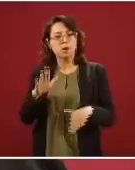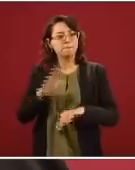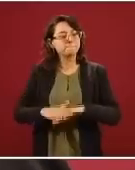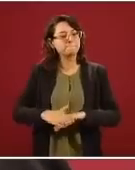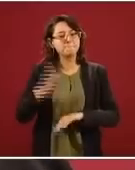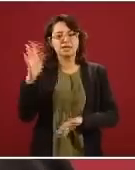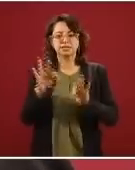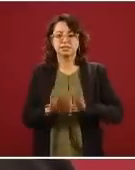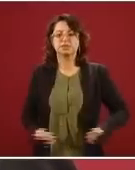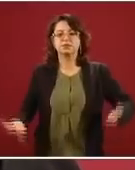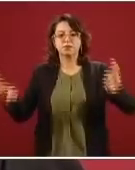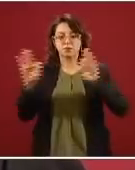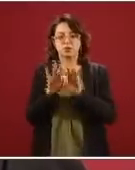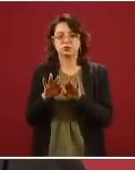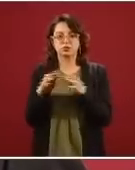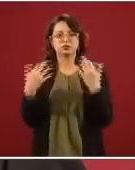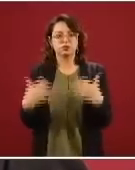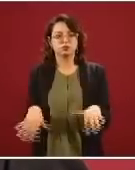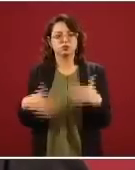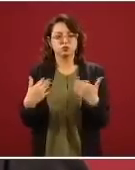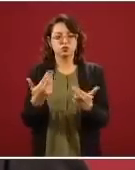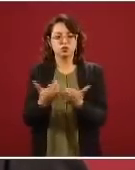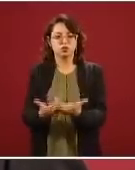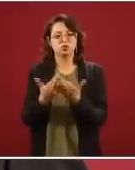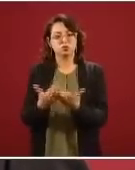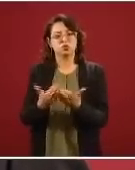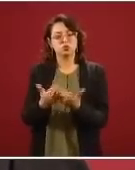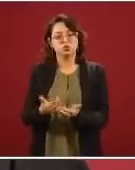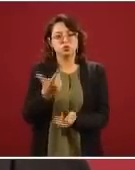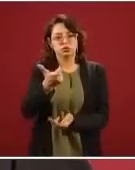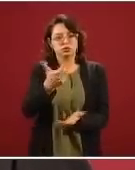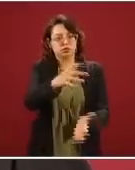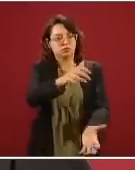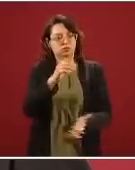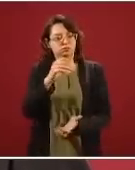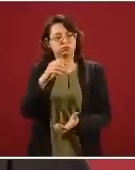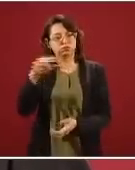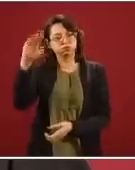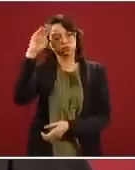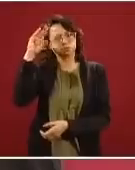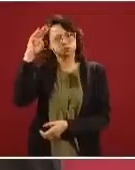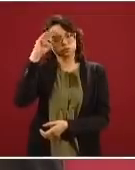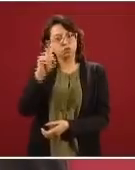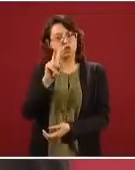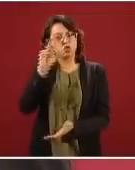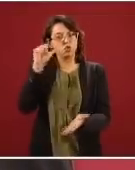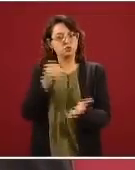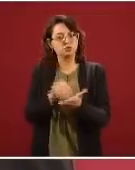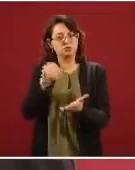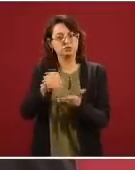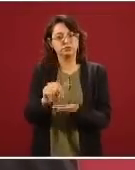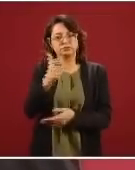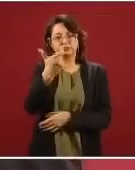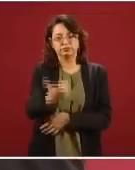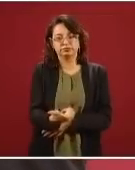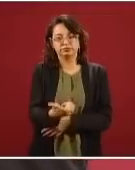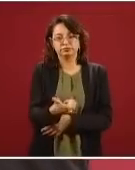más importante, más cuantioso en términos de recuperación de recursos, 2,000 millones de